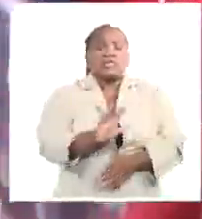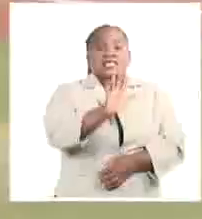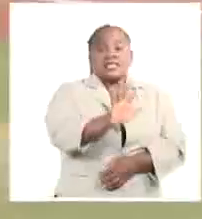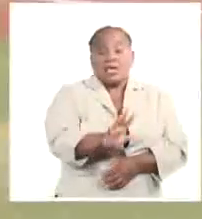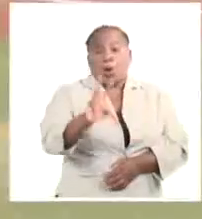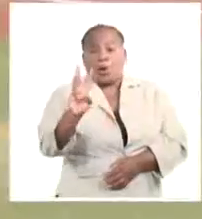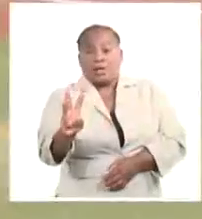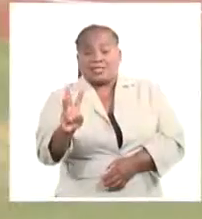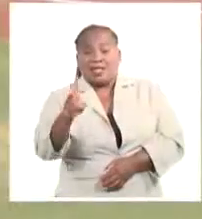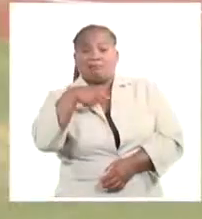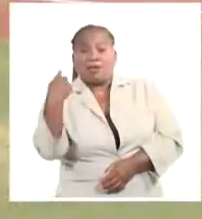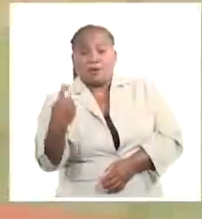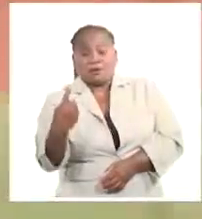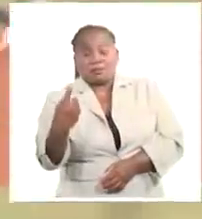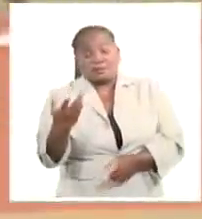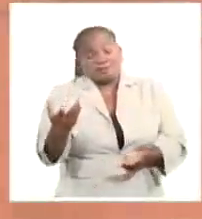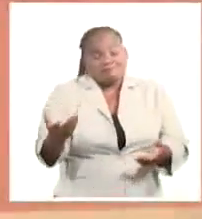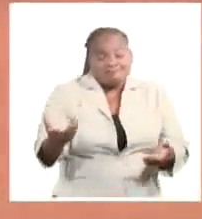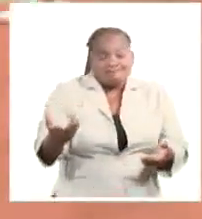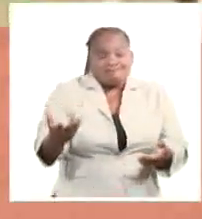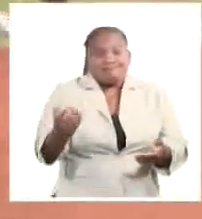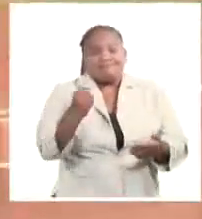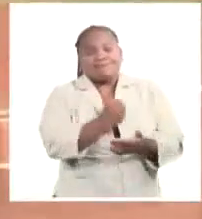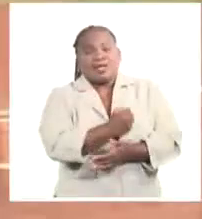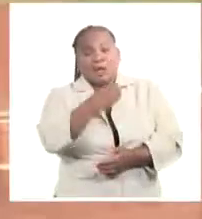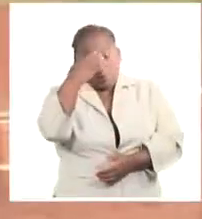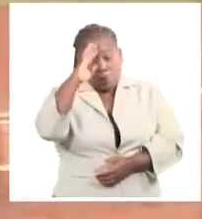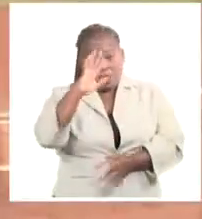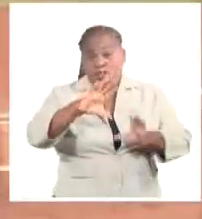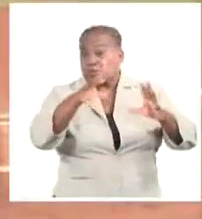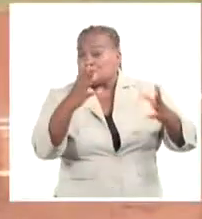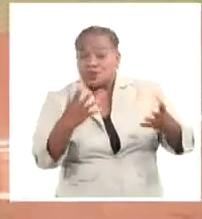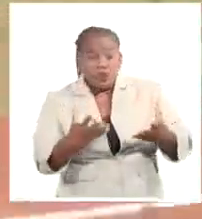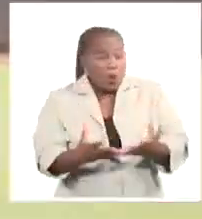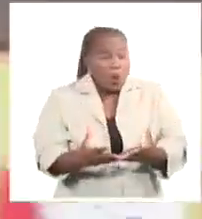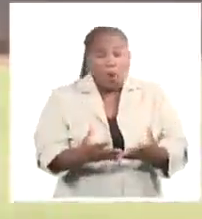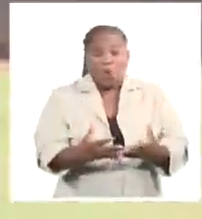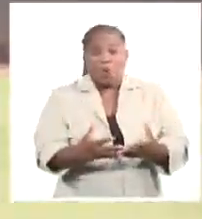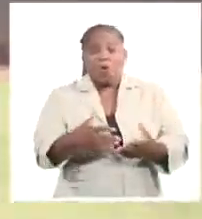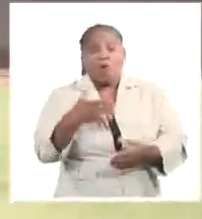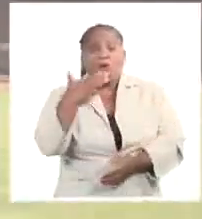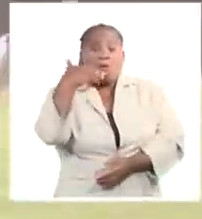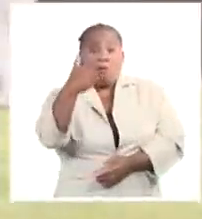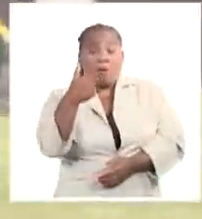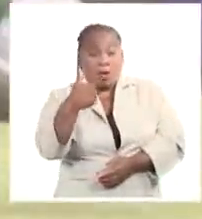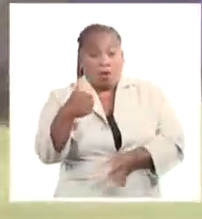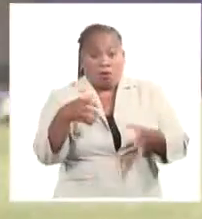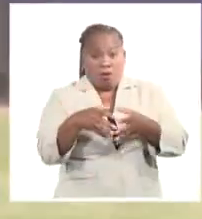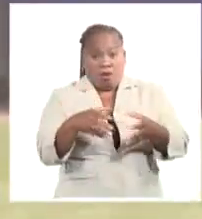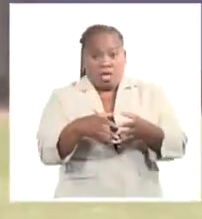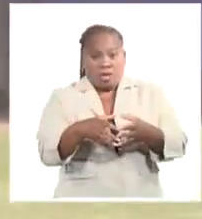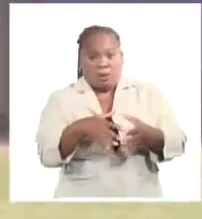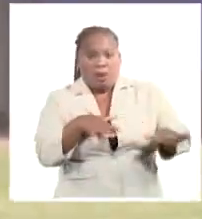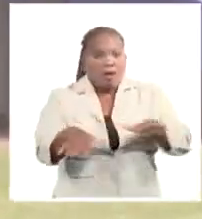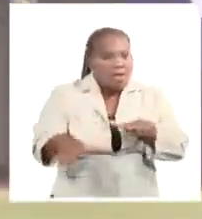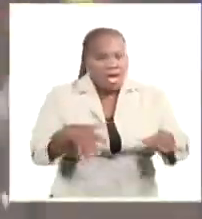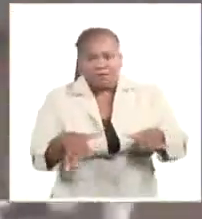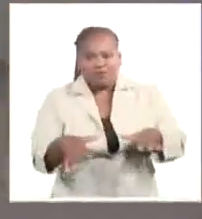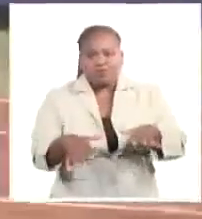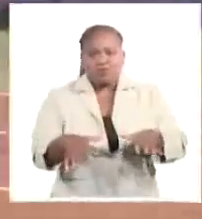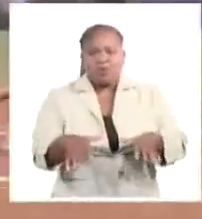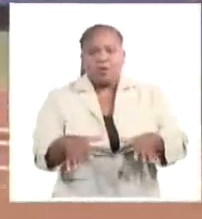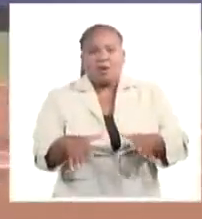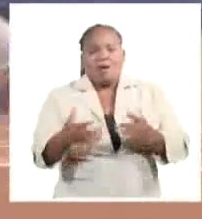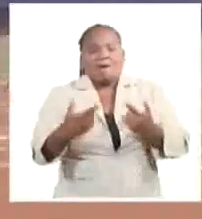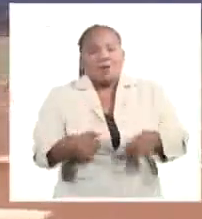positivo. Pienso que de todo lo que ocurrió, lo mejor que le sucedió al equipo fue eso, la capacidad de reacción que tuvo, pero no